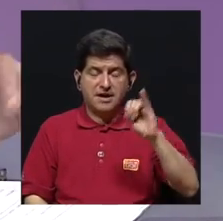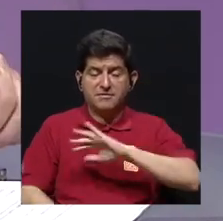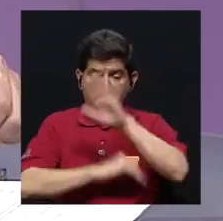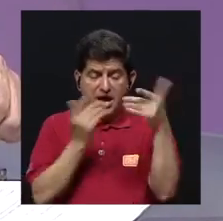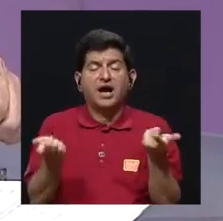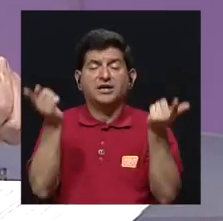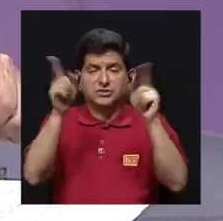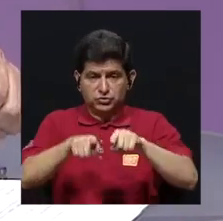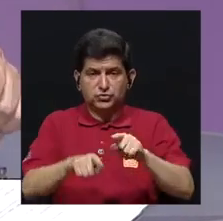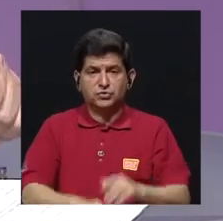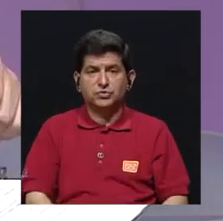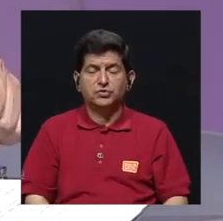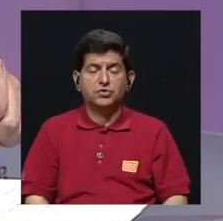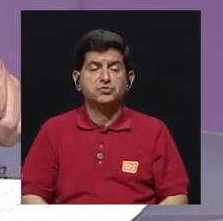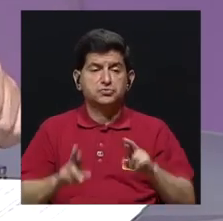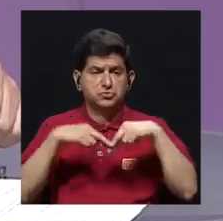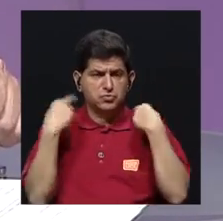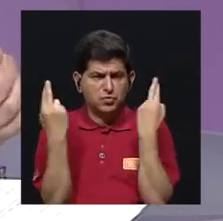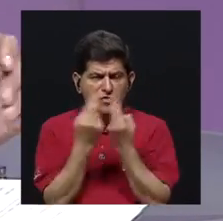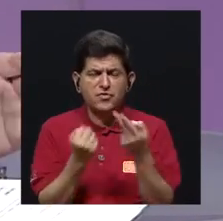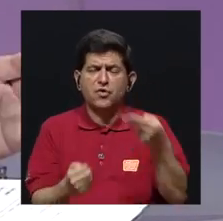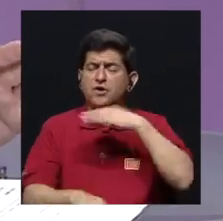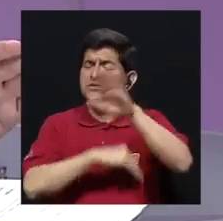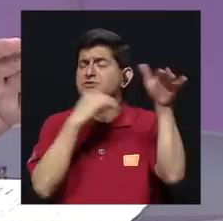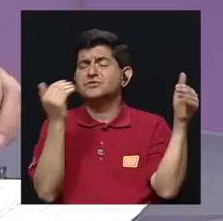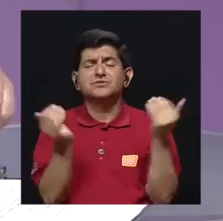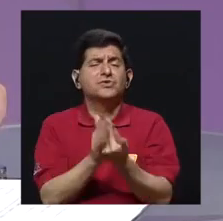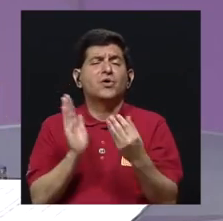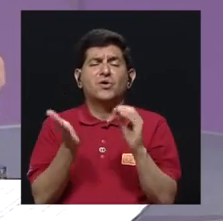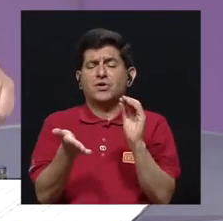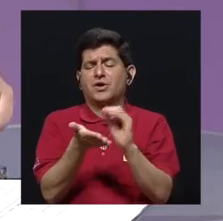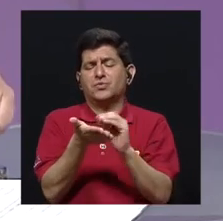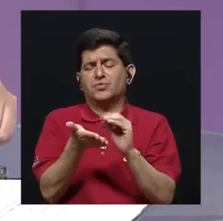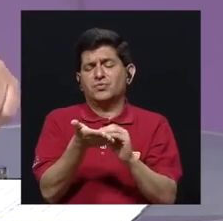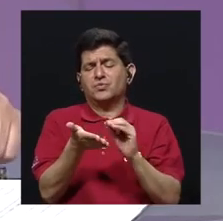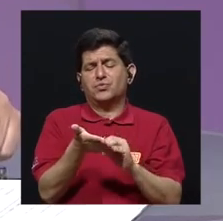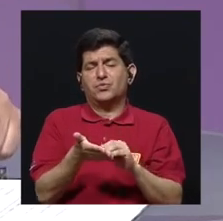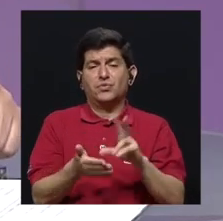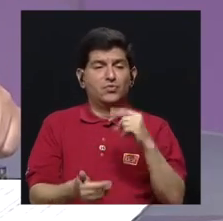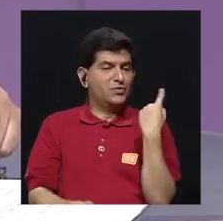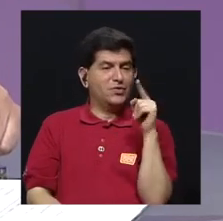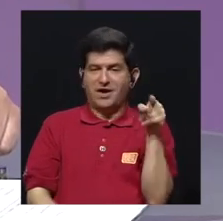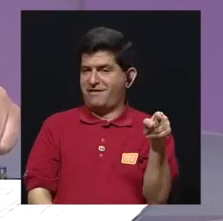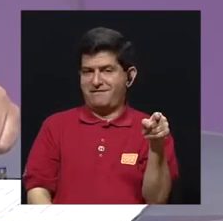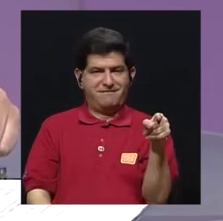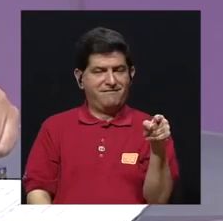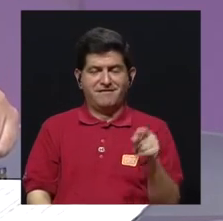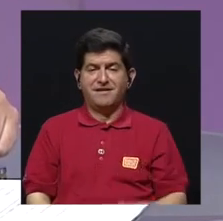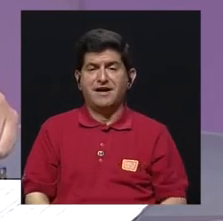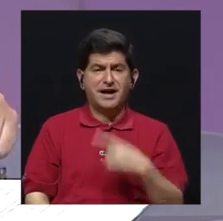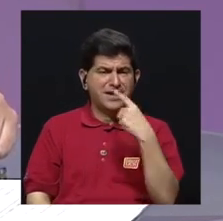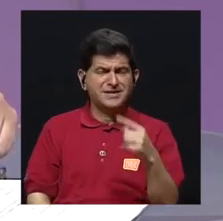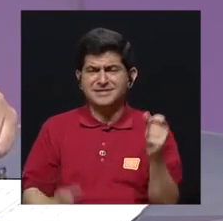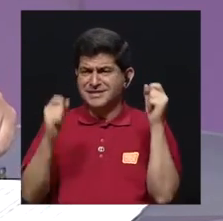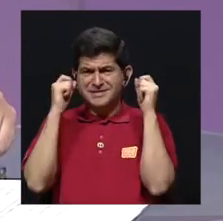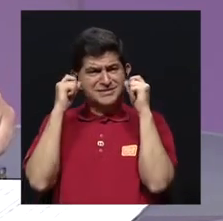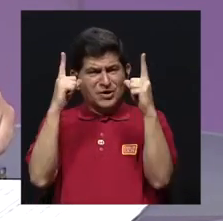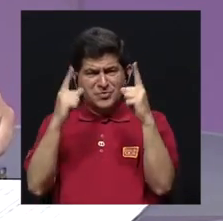pasa. Cuando nos hemos reunido, habían historias de todas, claro, no solamente Fabi, ¿verdad? Uh-huh. Y todas decíamos,